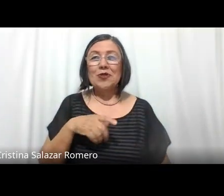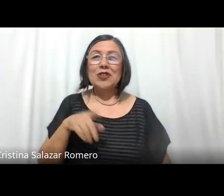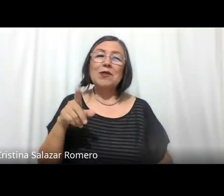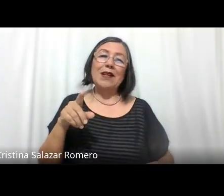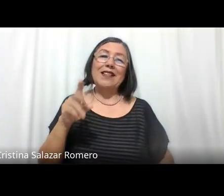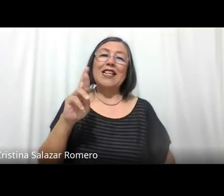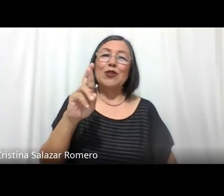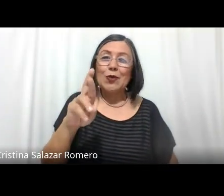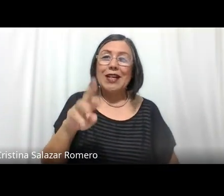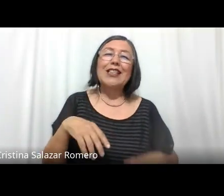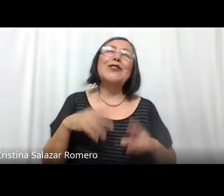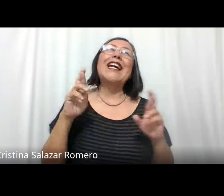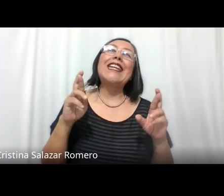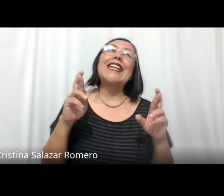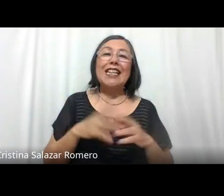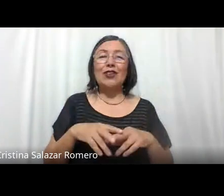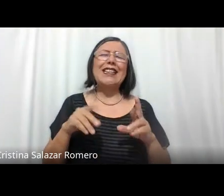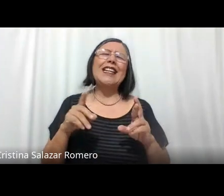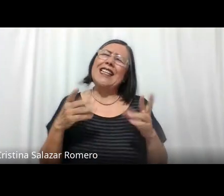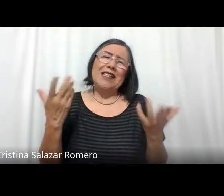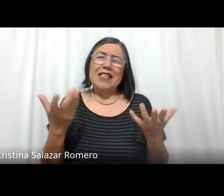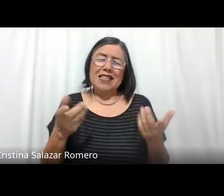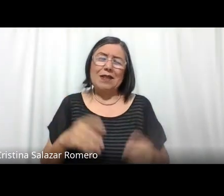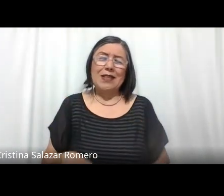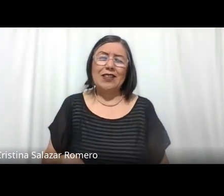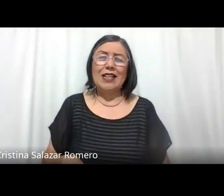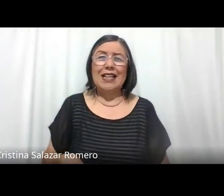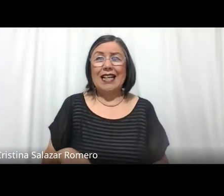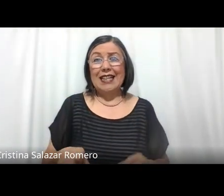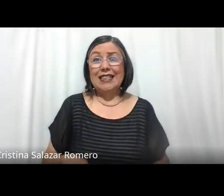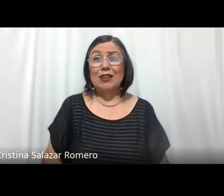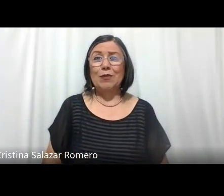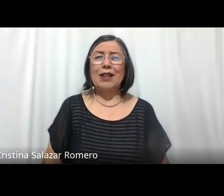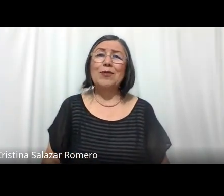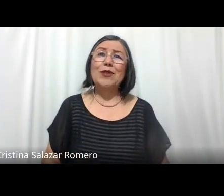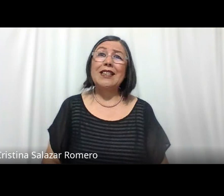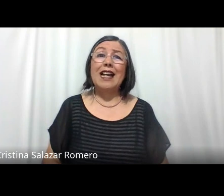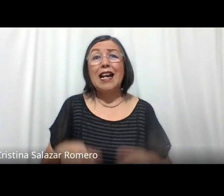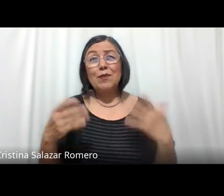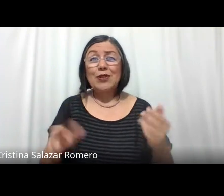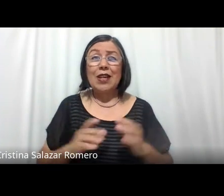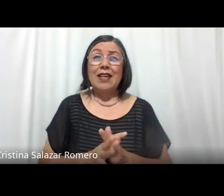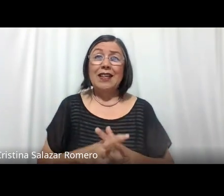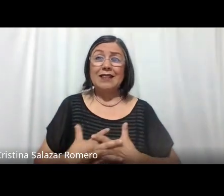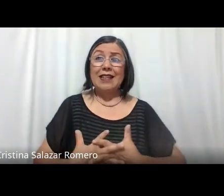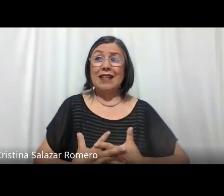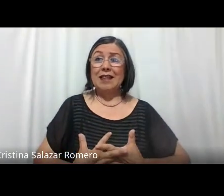nosotros conocemos para desearnos suerte o changuitos, ¿sí? Y dependiendo la intención, por ejemplo, dicen, ay, pues,